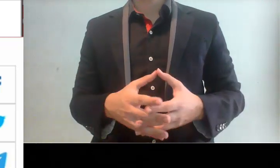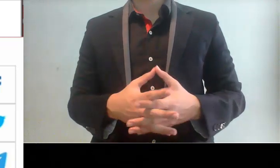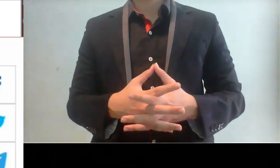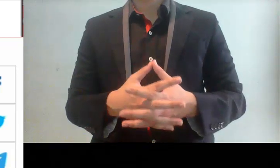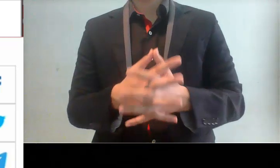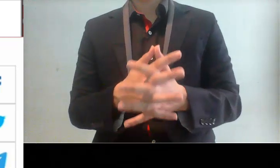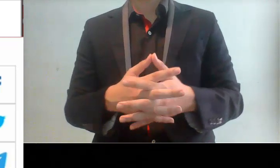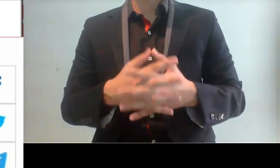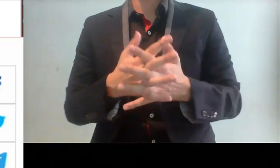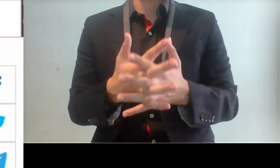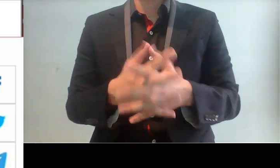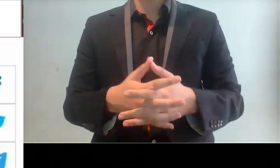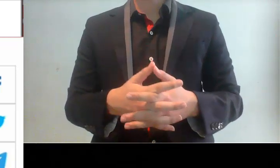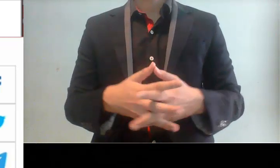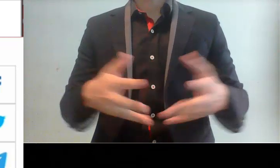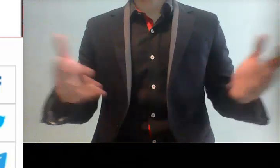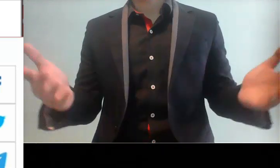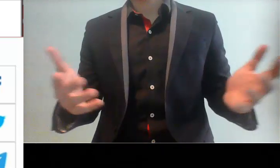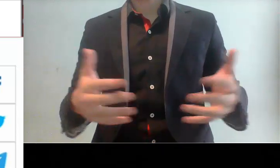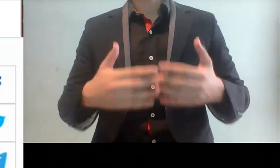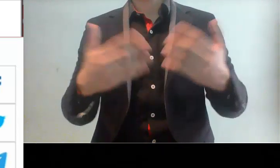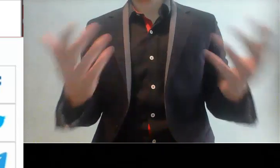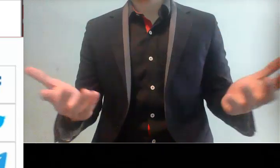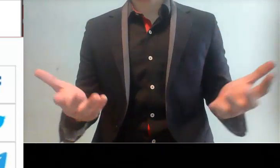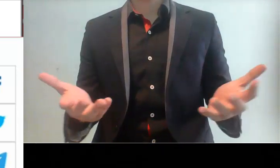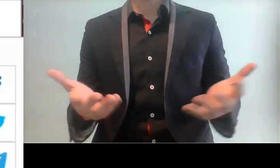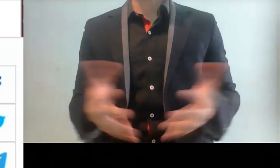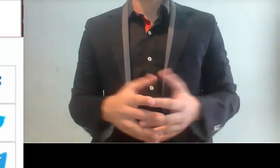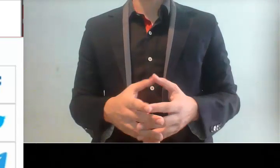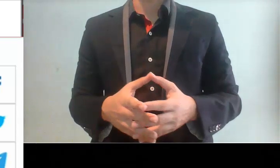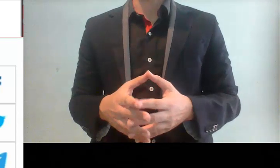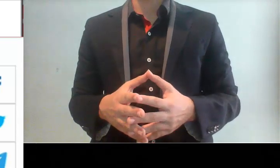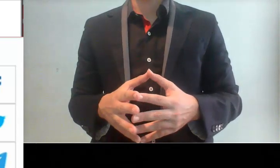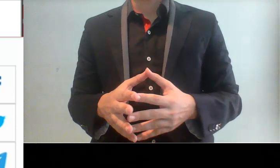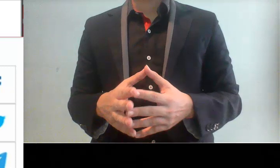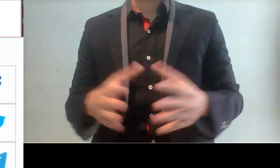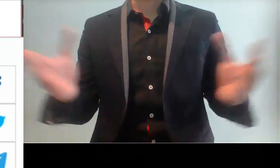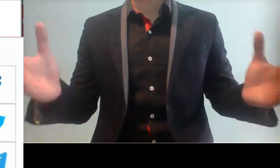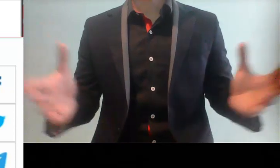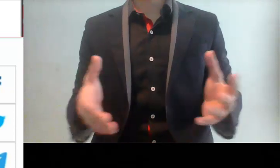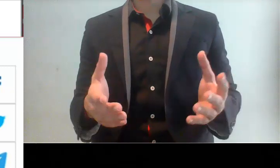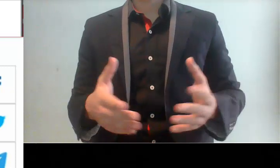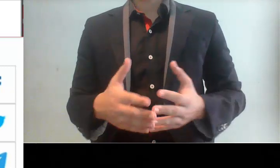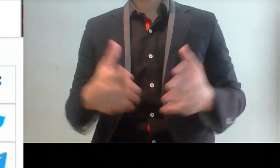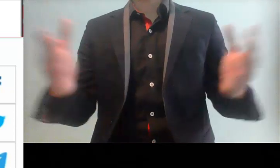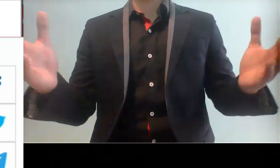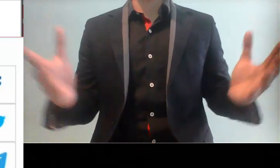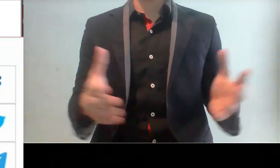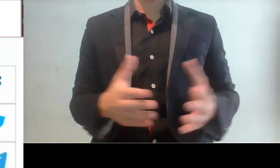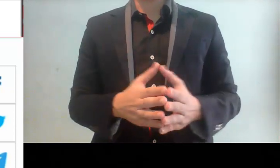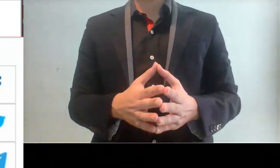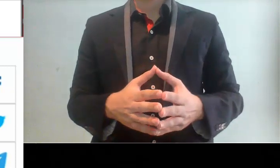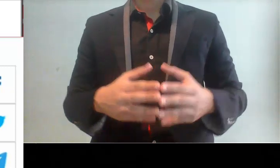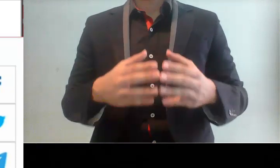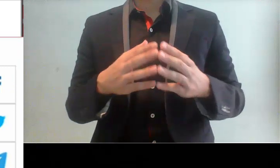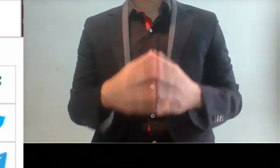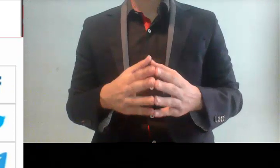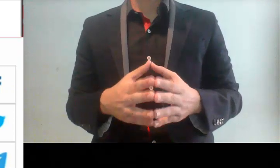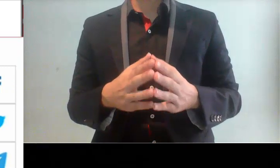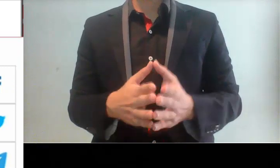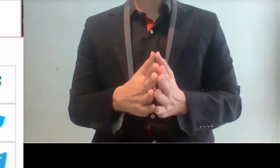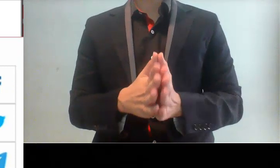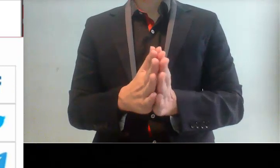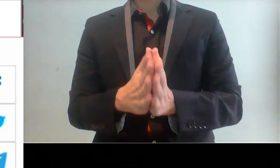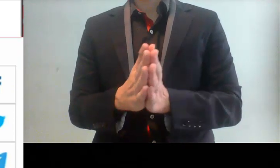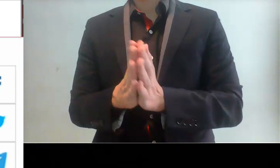que desarrollan no sirven para nada o sí saben desarrollar, pero dejan esos huecos o esa vulnerabilidad de forma,